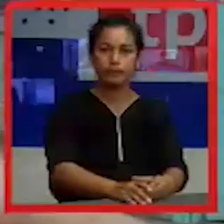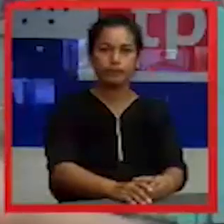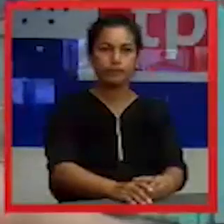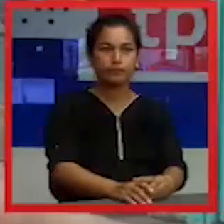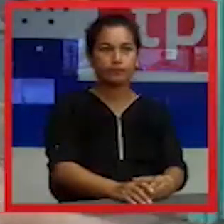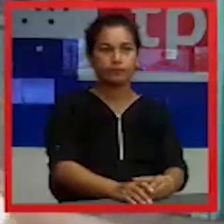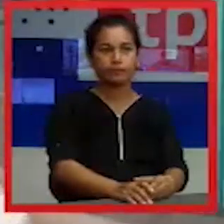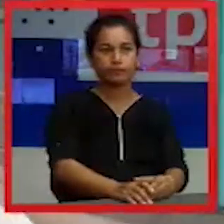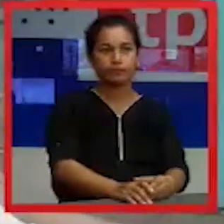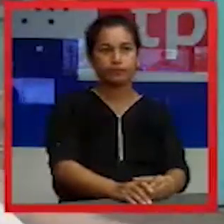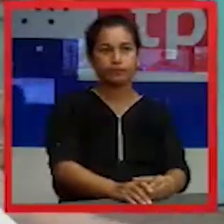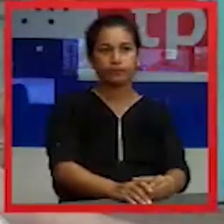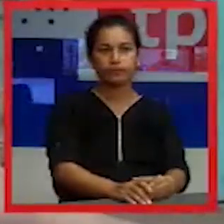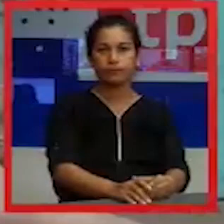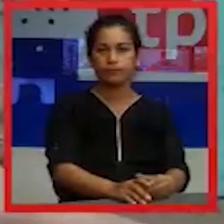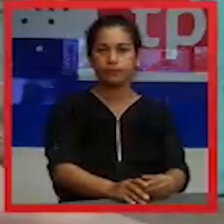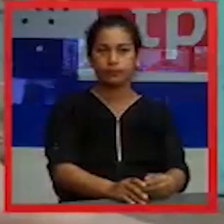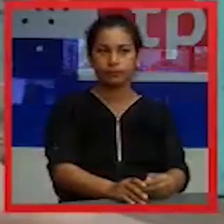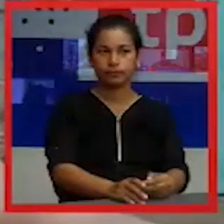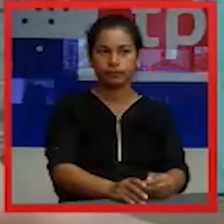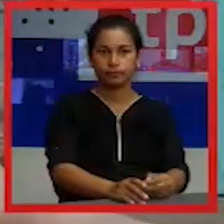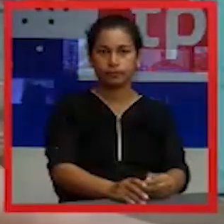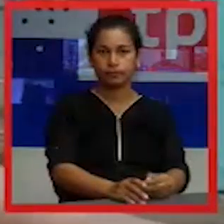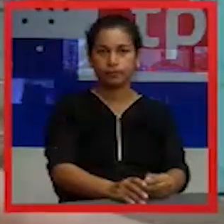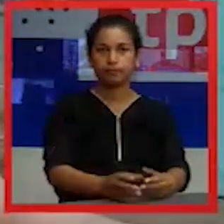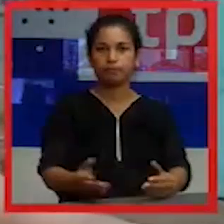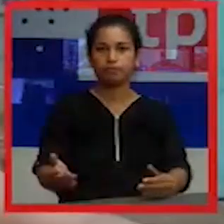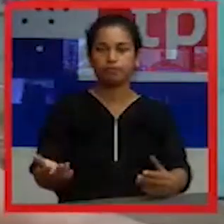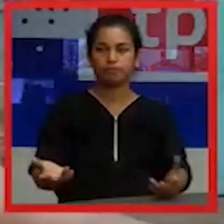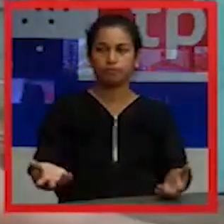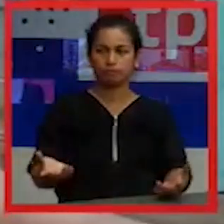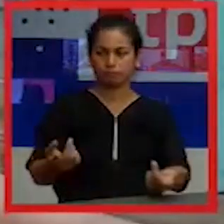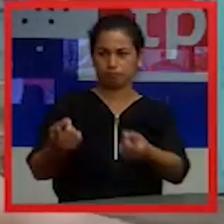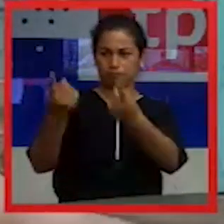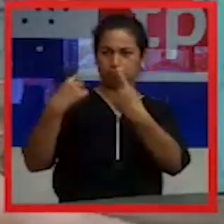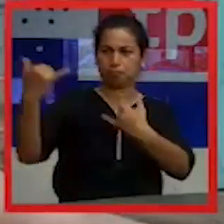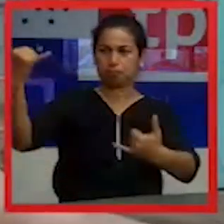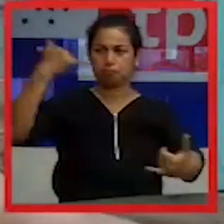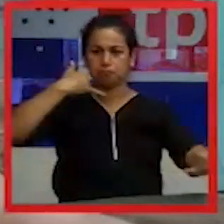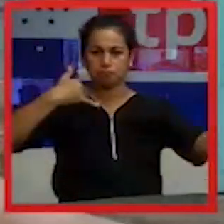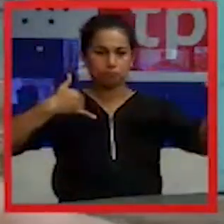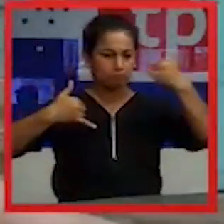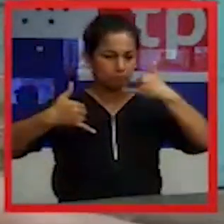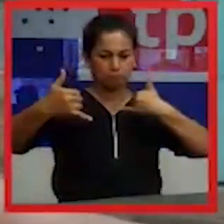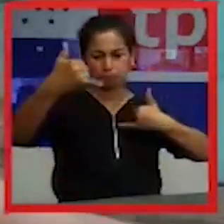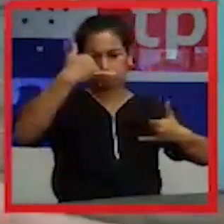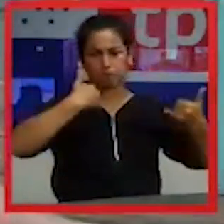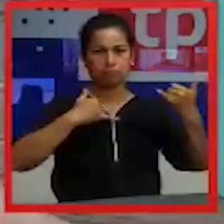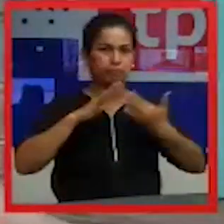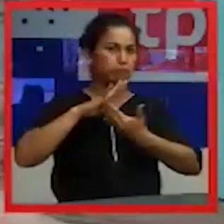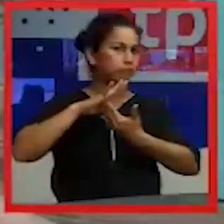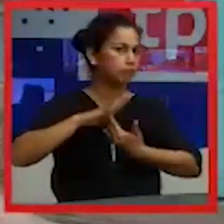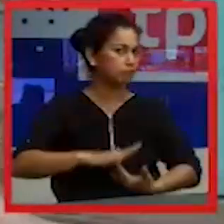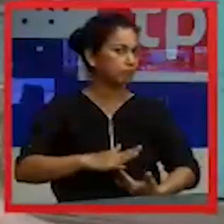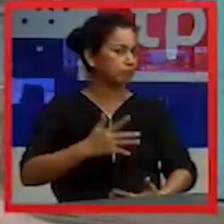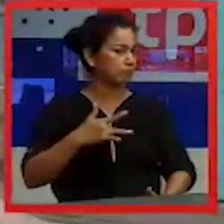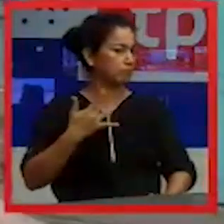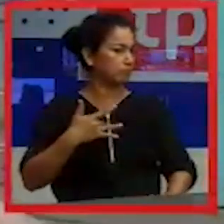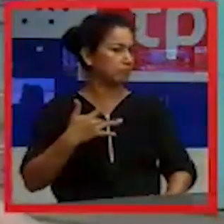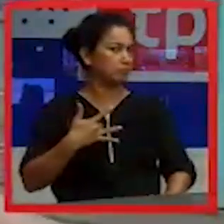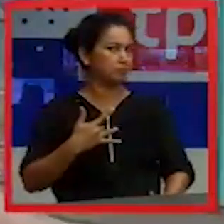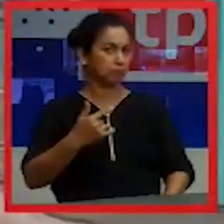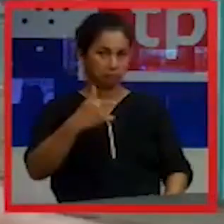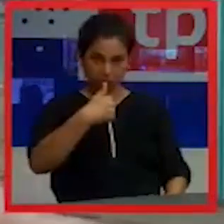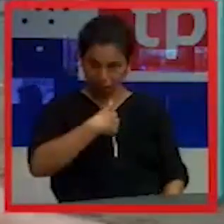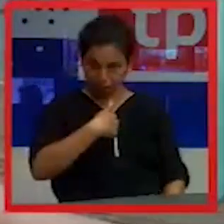La gente comenzó a preguntarme, a llamarme, y digamos discriminarme, ¿no? Digamos, pensando que yo era,